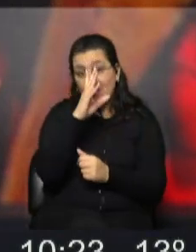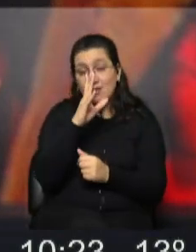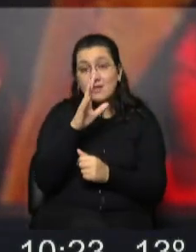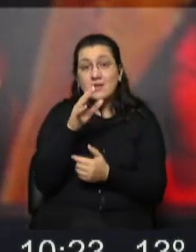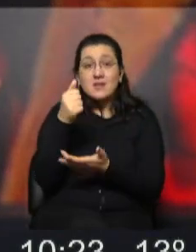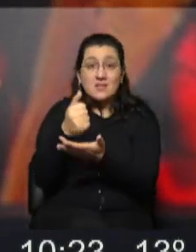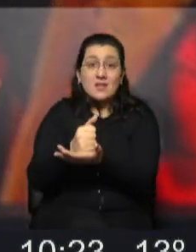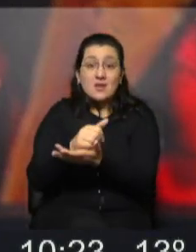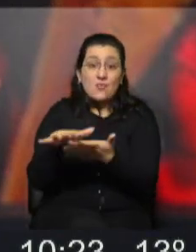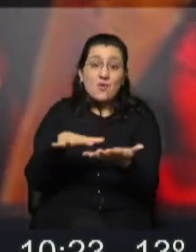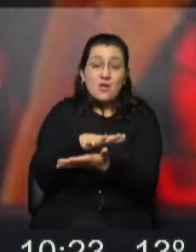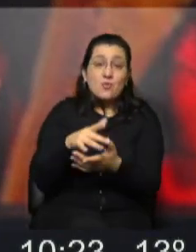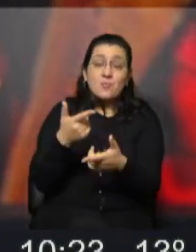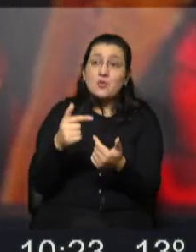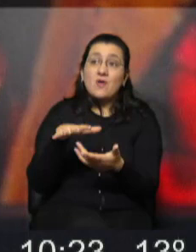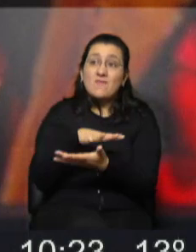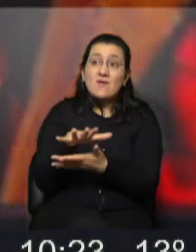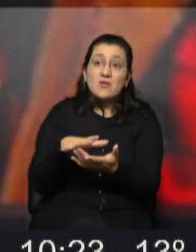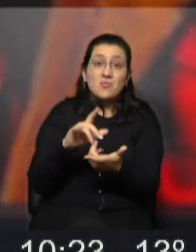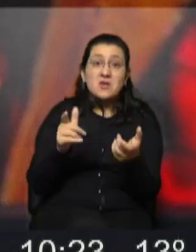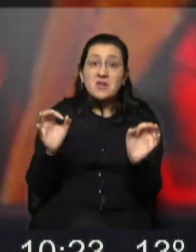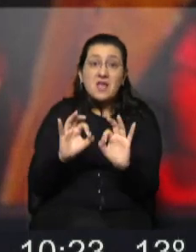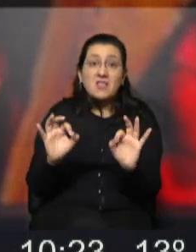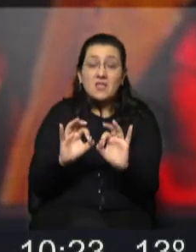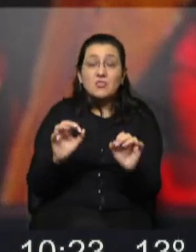nada. ¿Dónde está el multicolor del cerro?